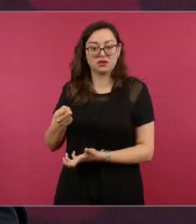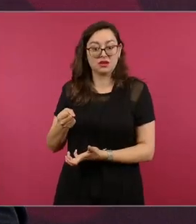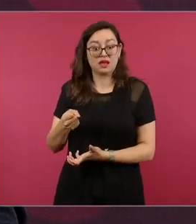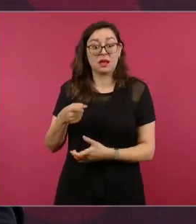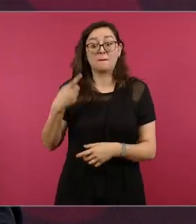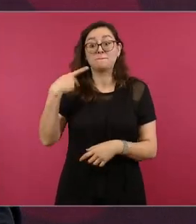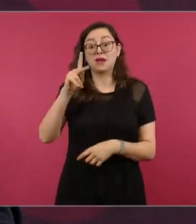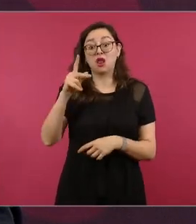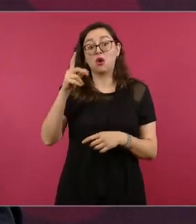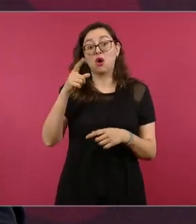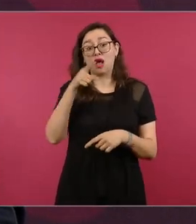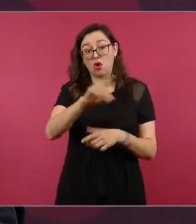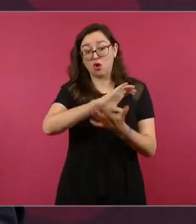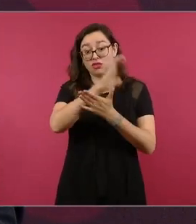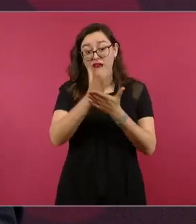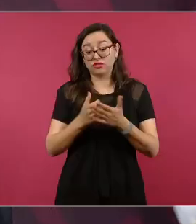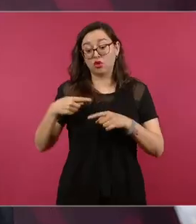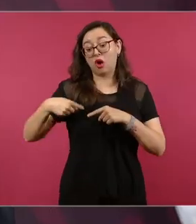de ahorro